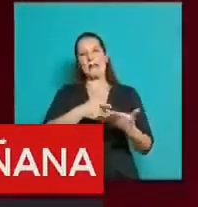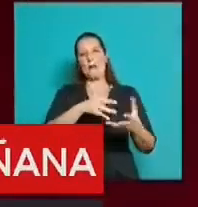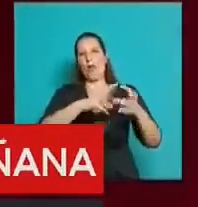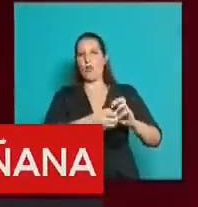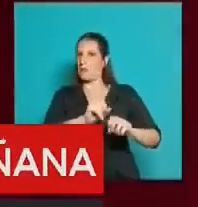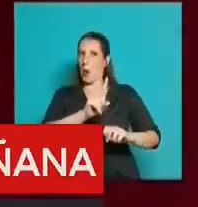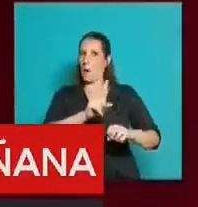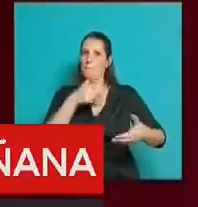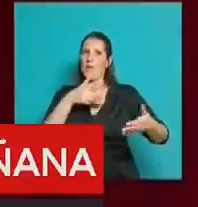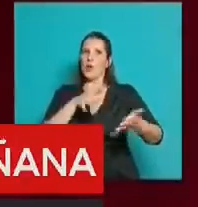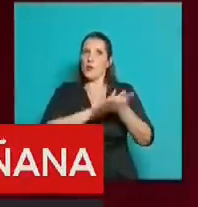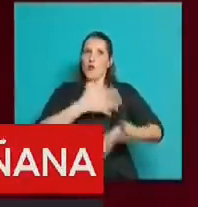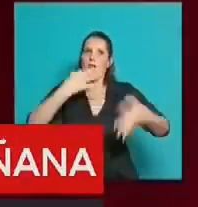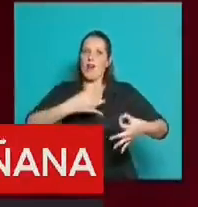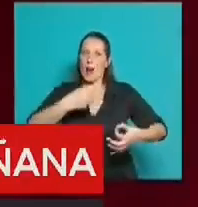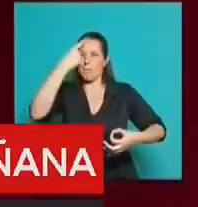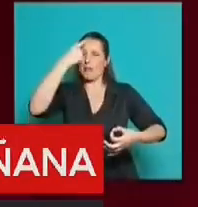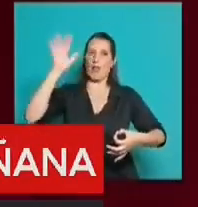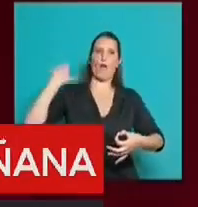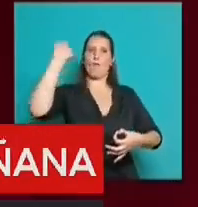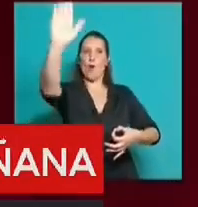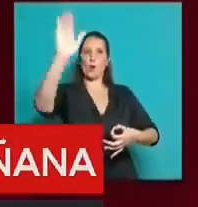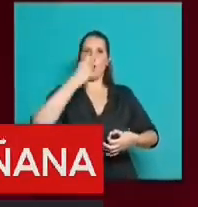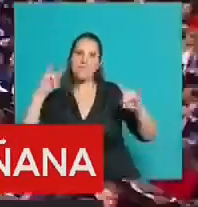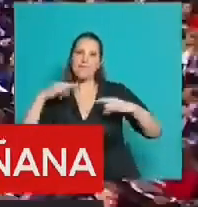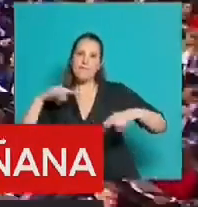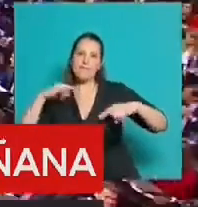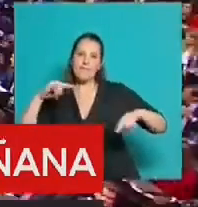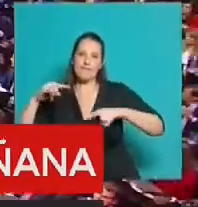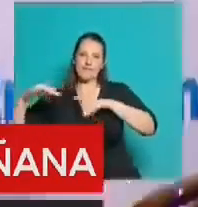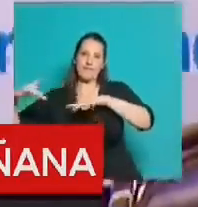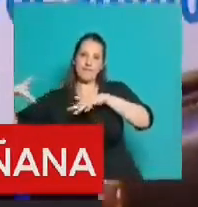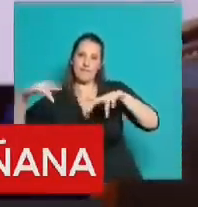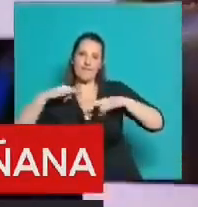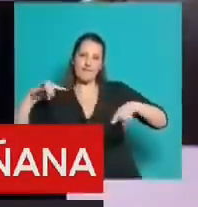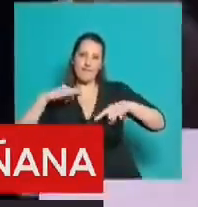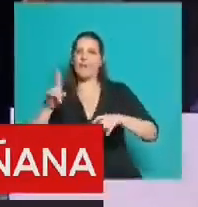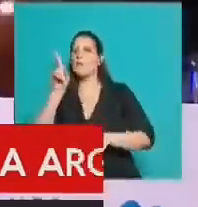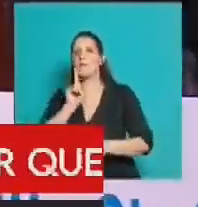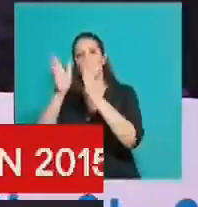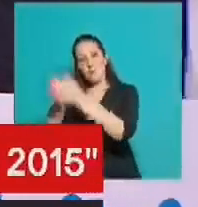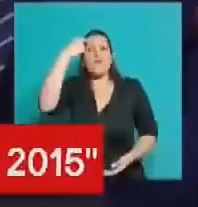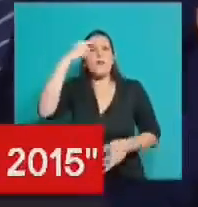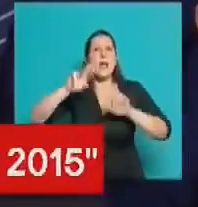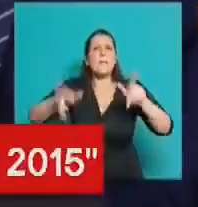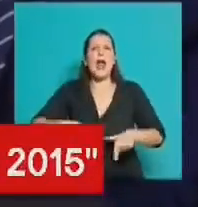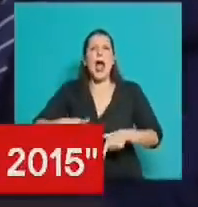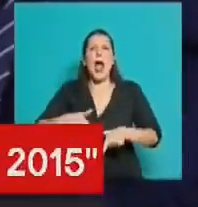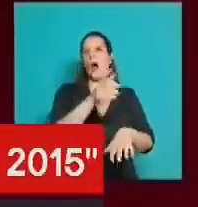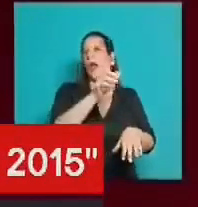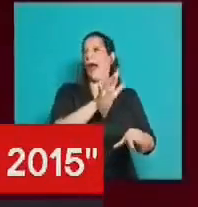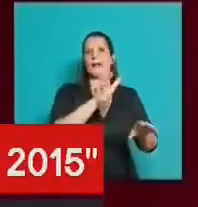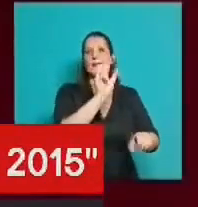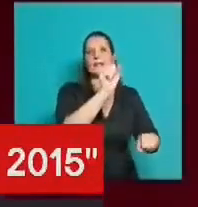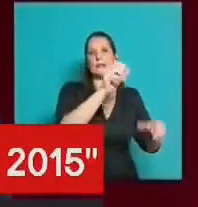el largo plazo. Sin default, sin cepos artificiales. Hubo sí la necesidad de terminar